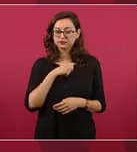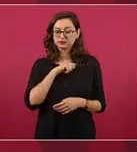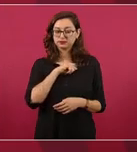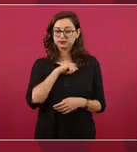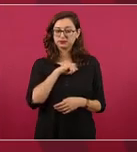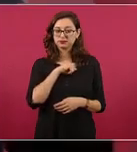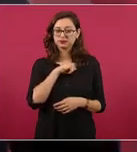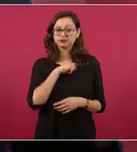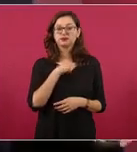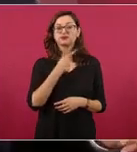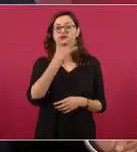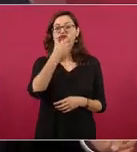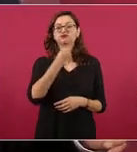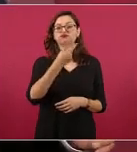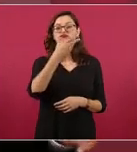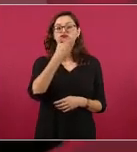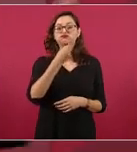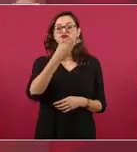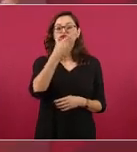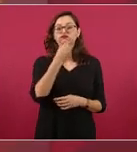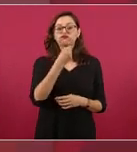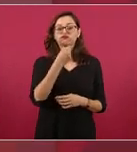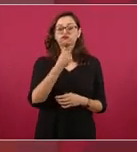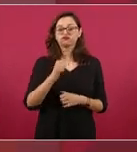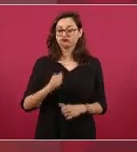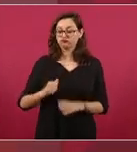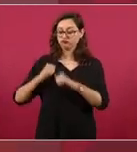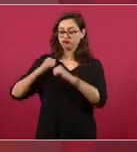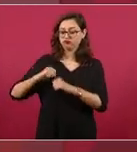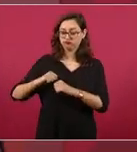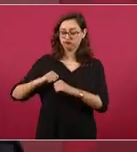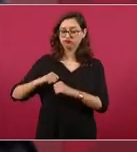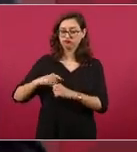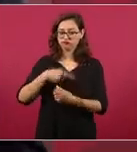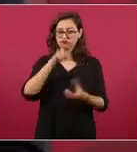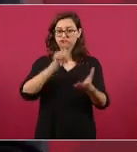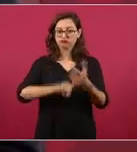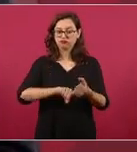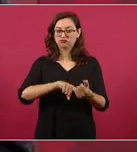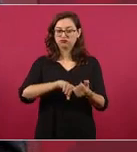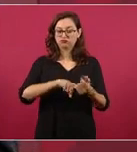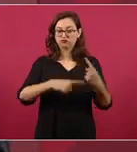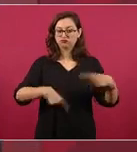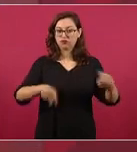Un cardenal que está ahora jubilado